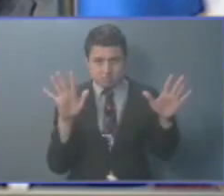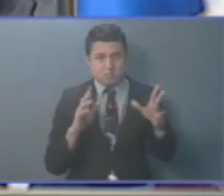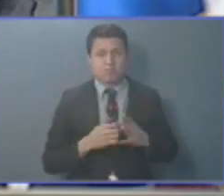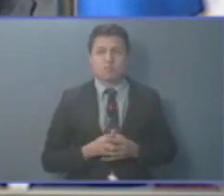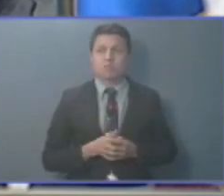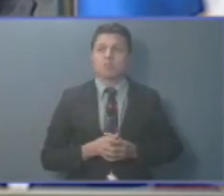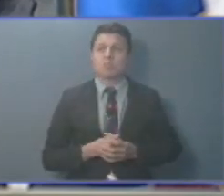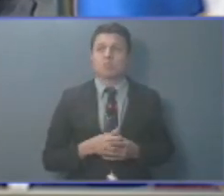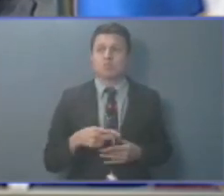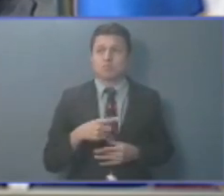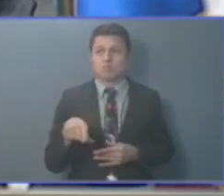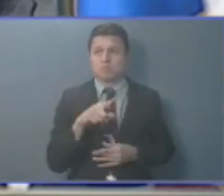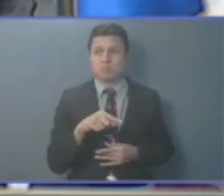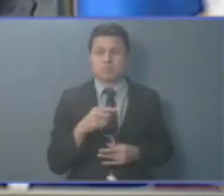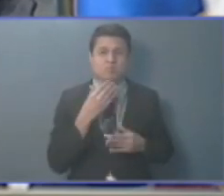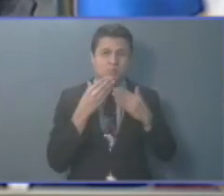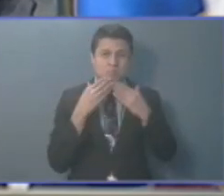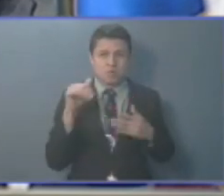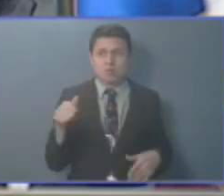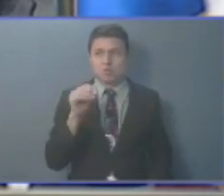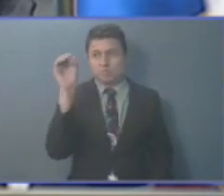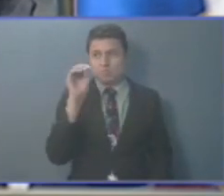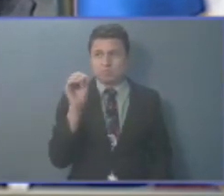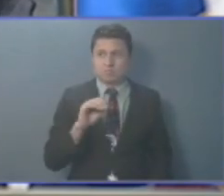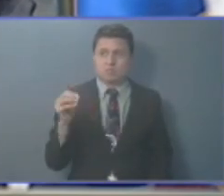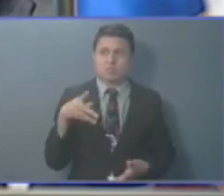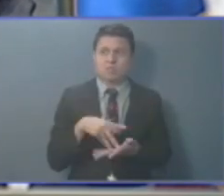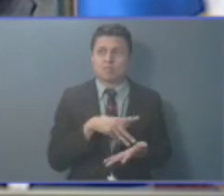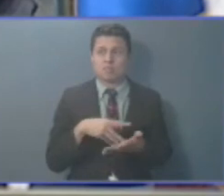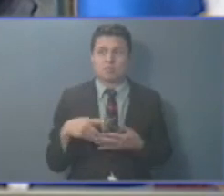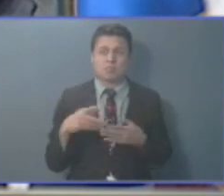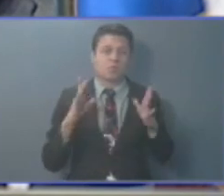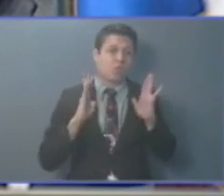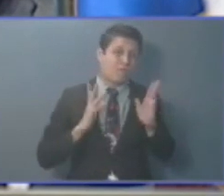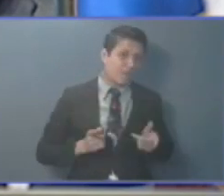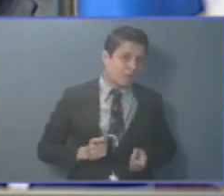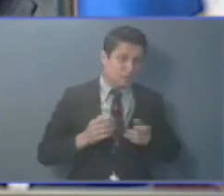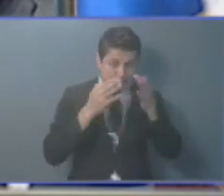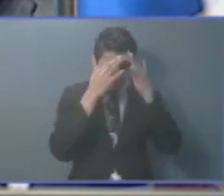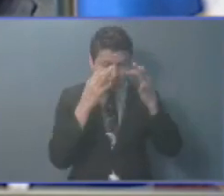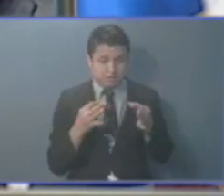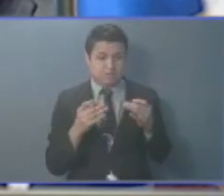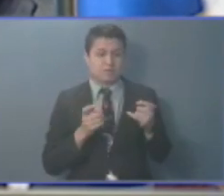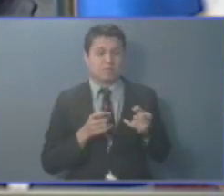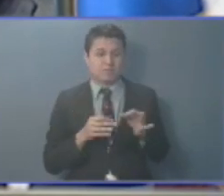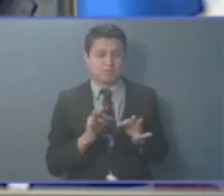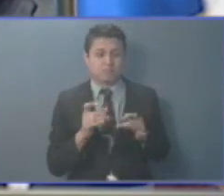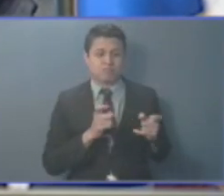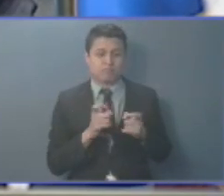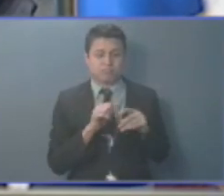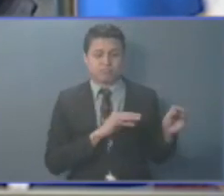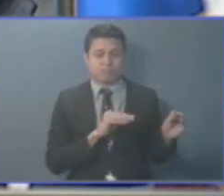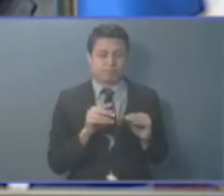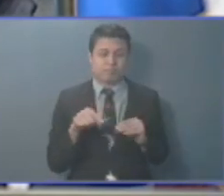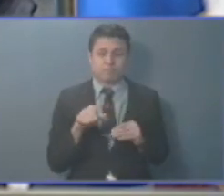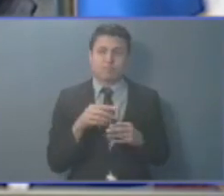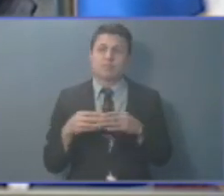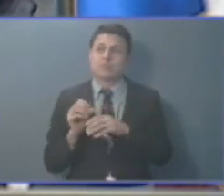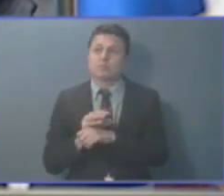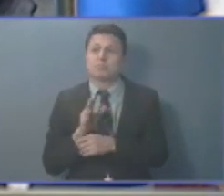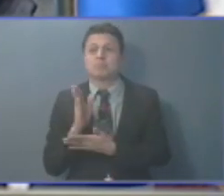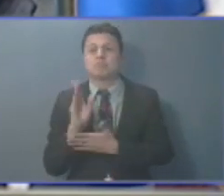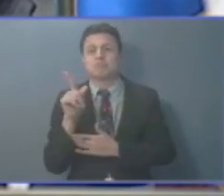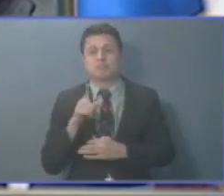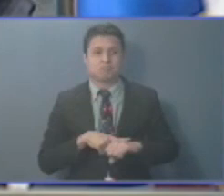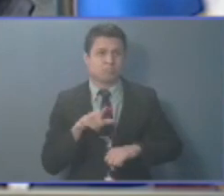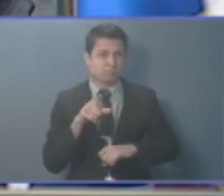Está más que claro cuando dice cualquier porción del territorio nacional que dicho órgano, el Ejecutivo, designe, adoptará las medidas extraordinarias que éste aconseje y por el tiempo que la